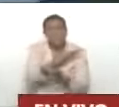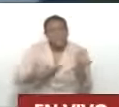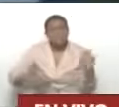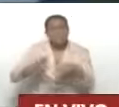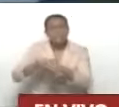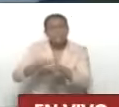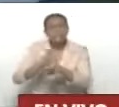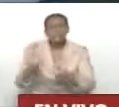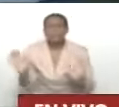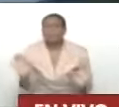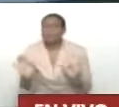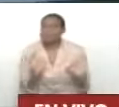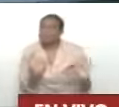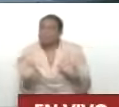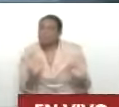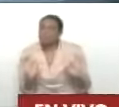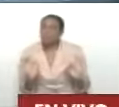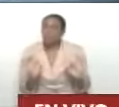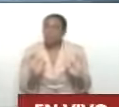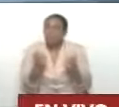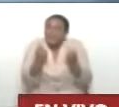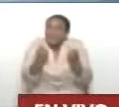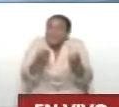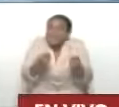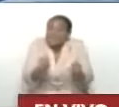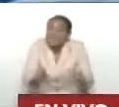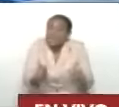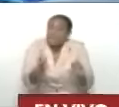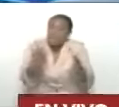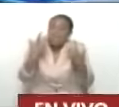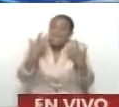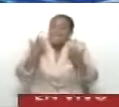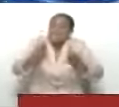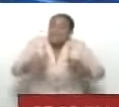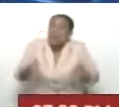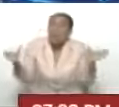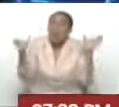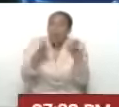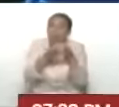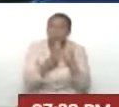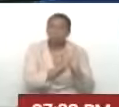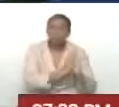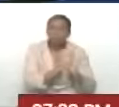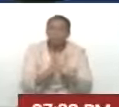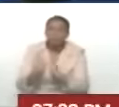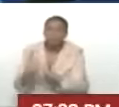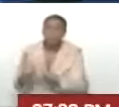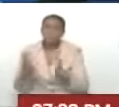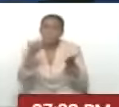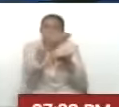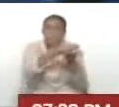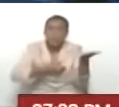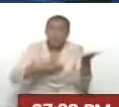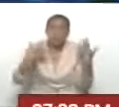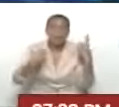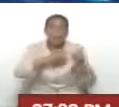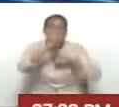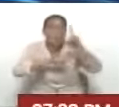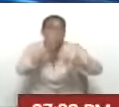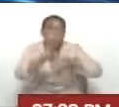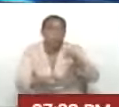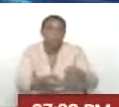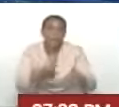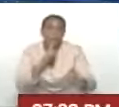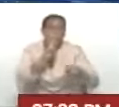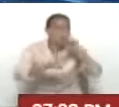hacer, traté de organizar una especie de metralla de preguntas aquí que me parecen